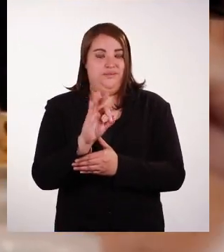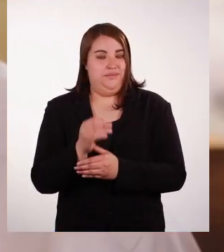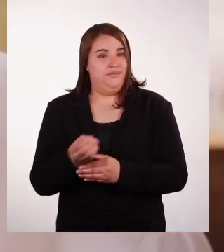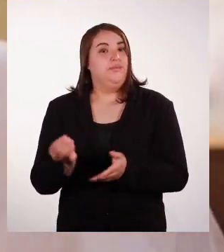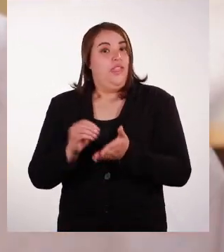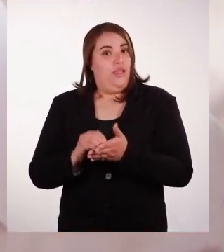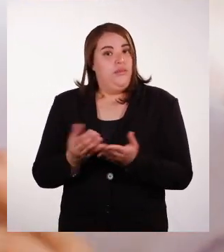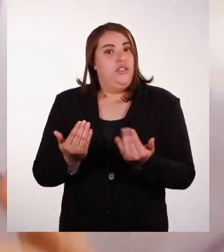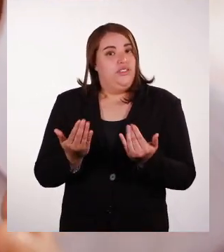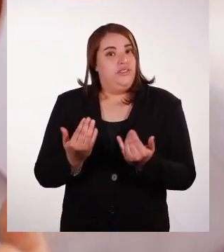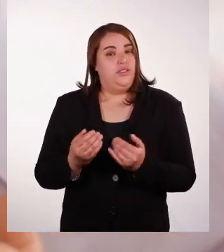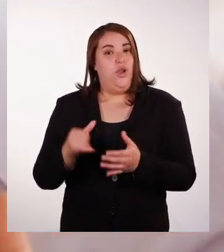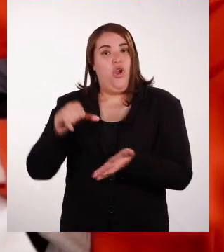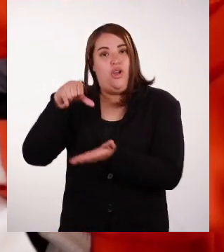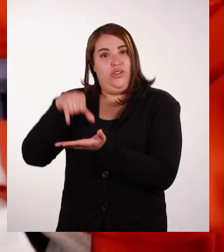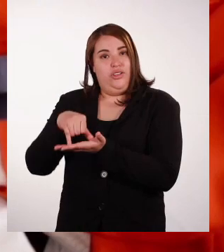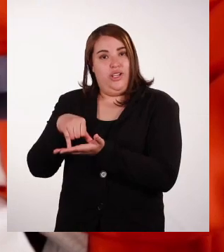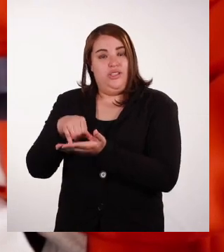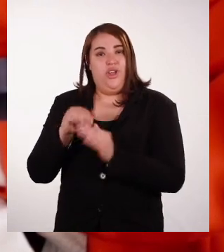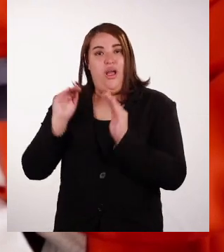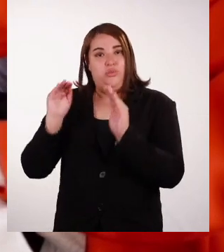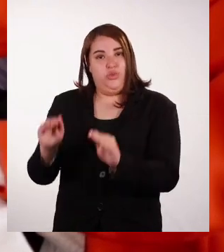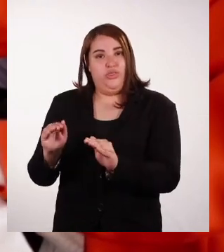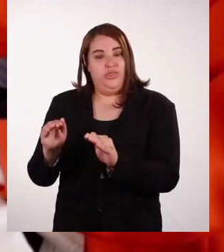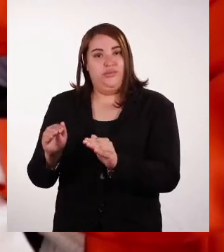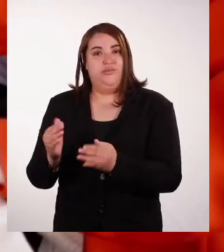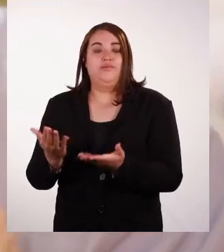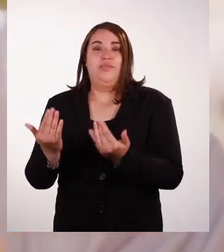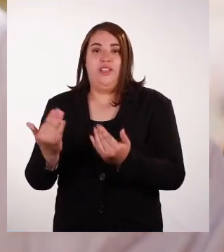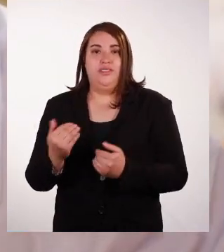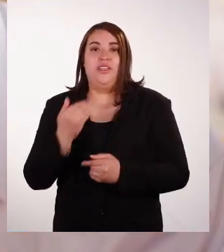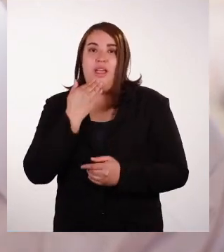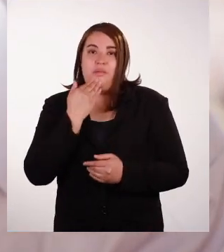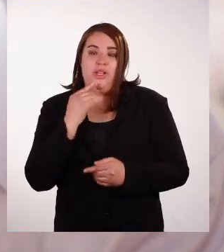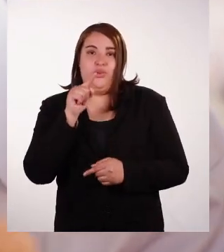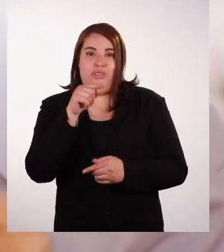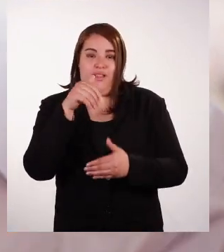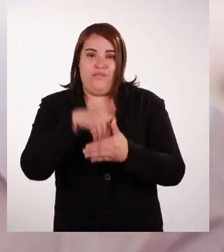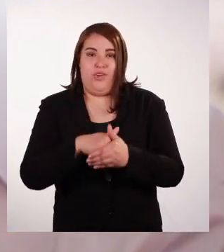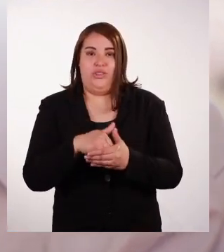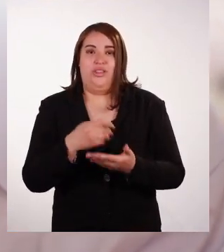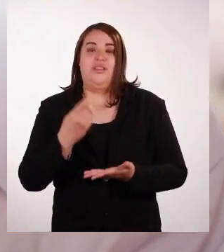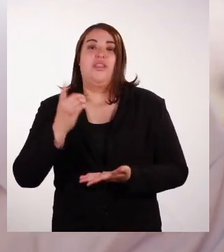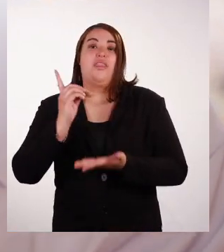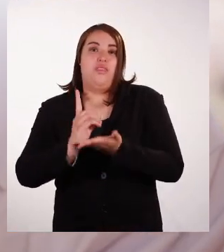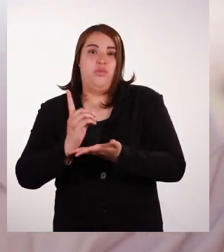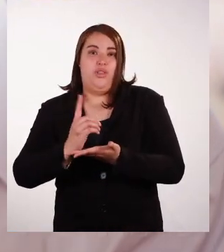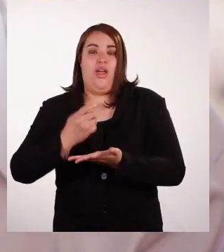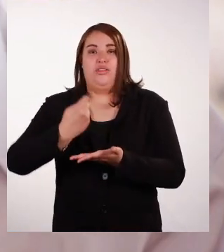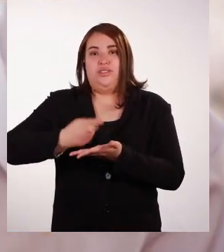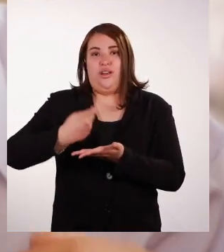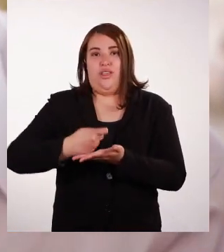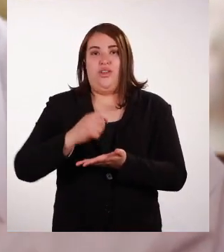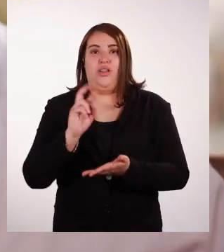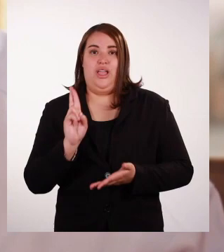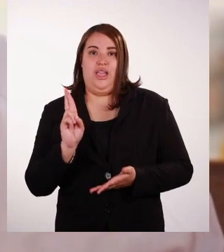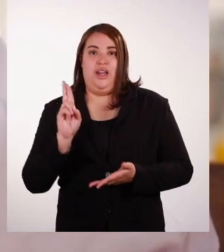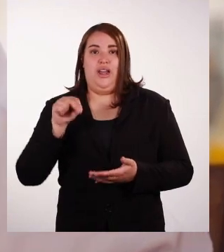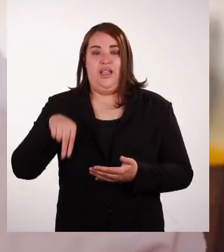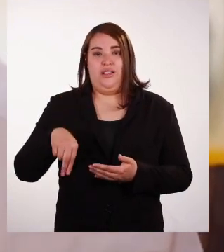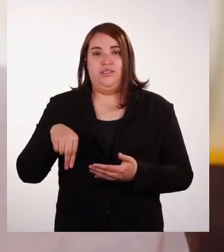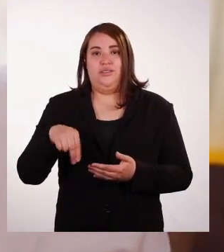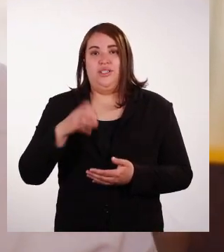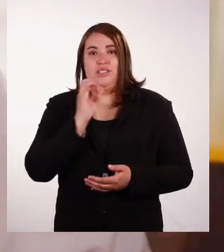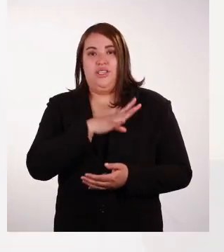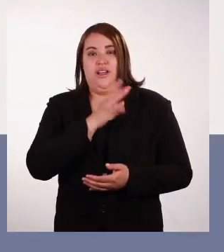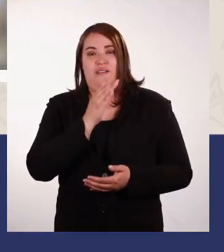además necesitamos un Congreso que nos apoye. Y por eso les pido también que voten por los candidatos a diputados y senadores de Renovación Nacional